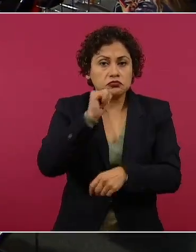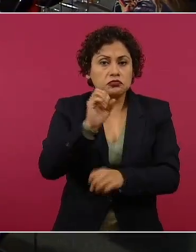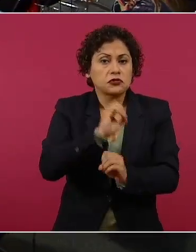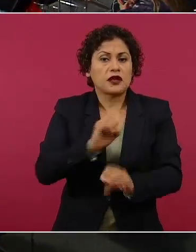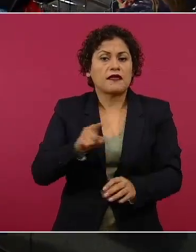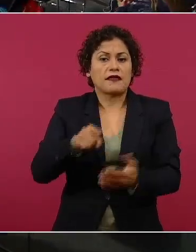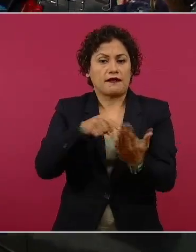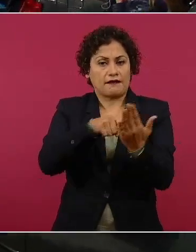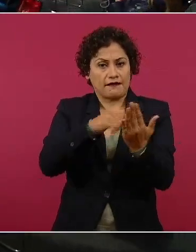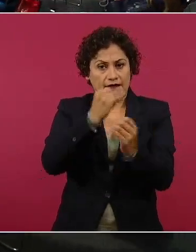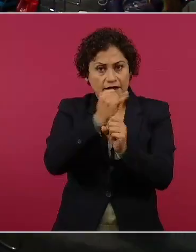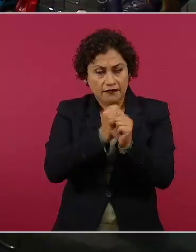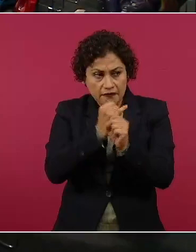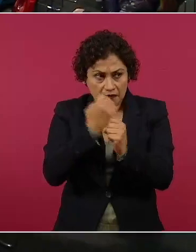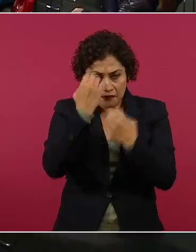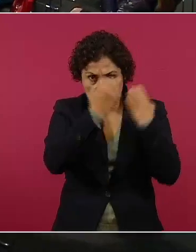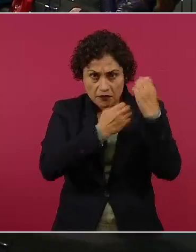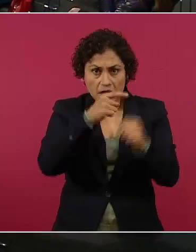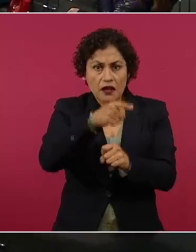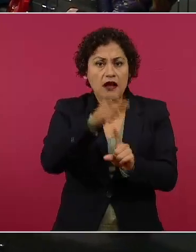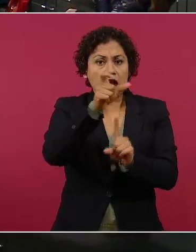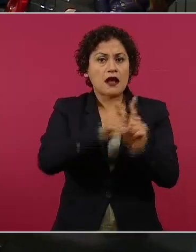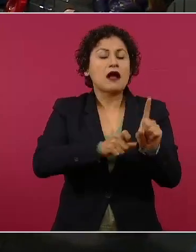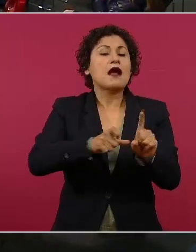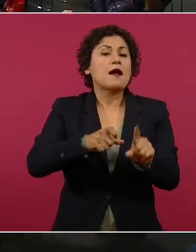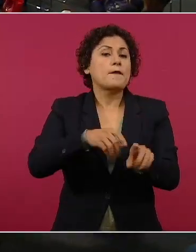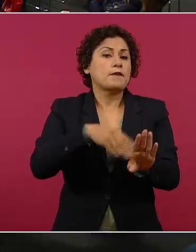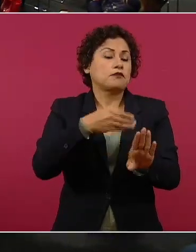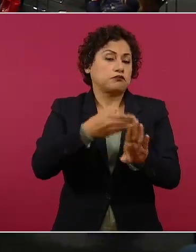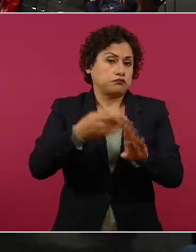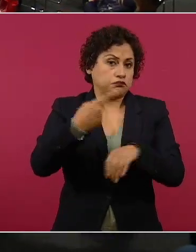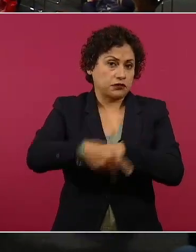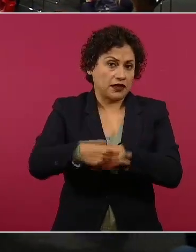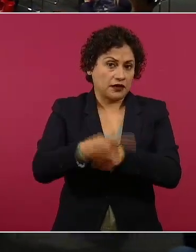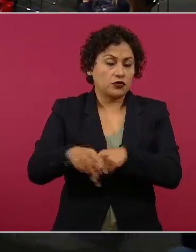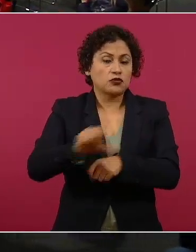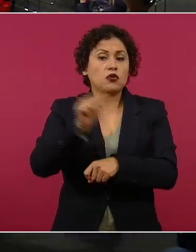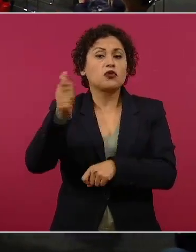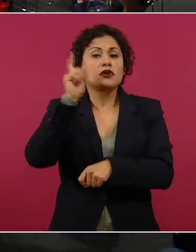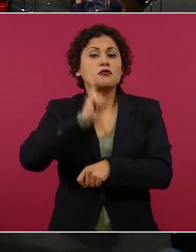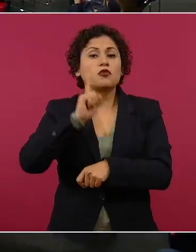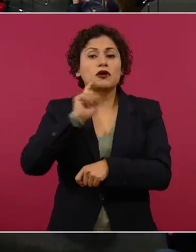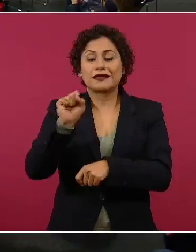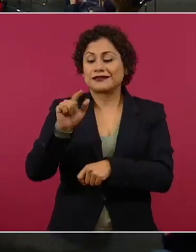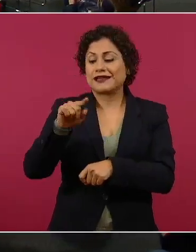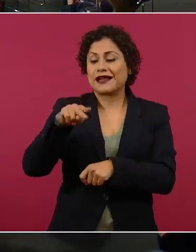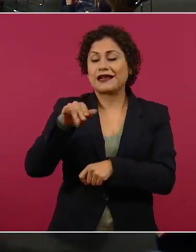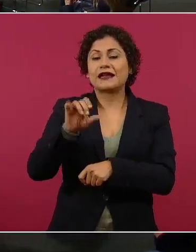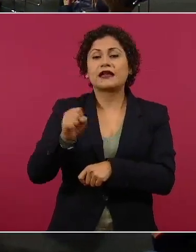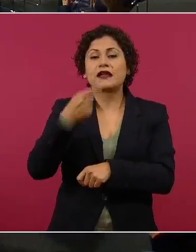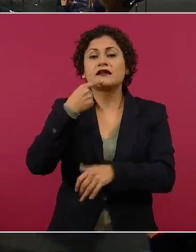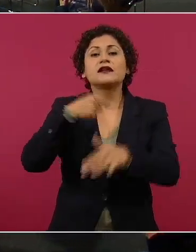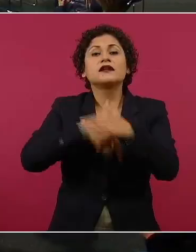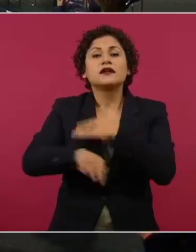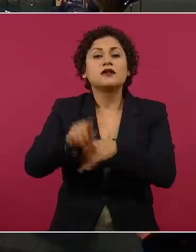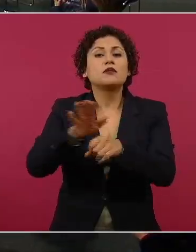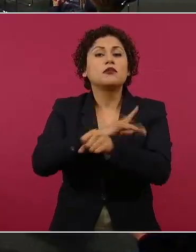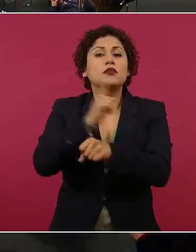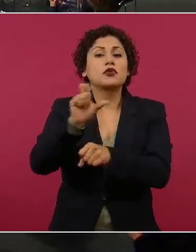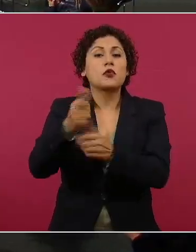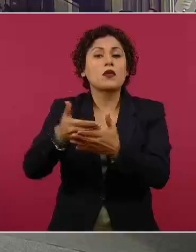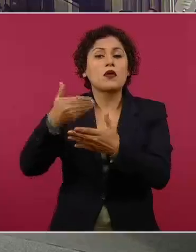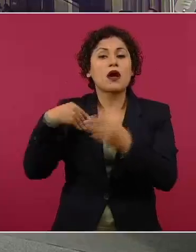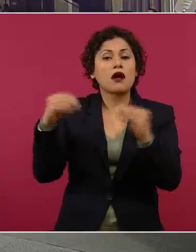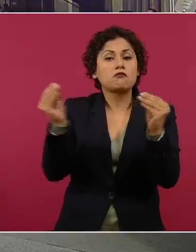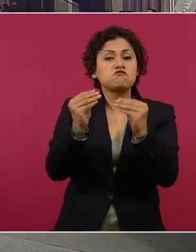violento y peligroso. Incluso una de los peritos en psicología, Diana Torres Salinas, le inició una denuncia toda vez que terminando una audiencia judicial,